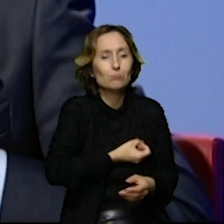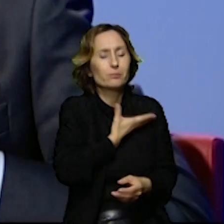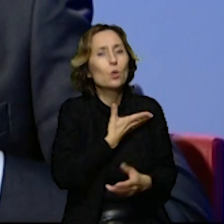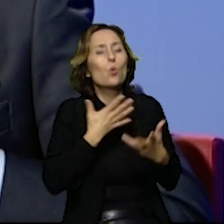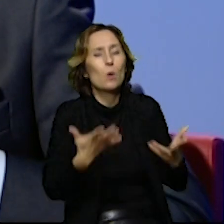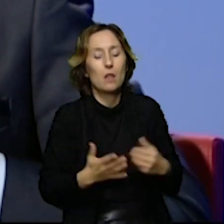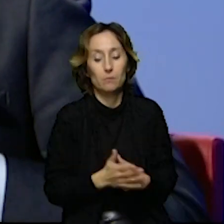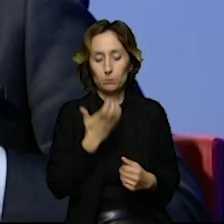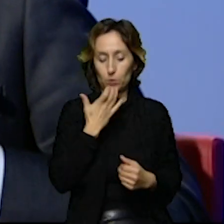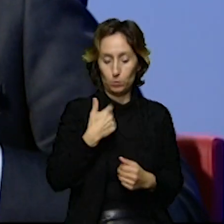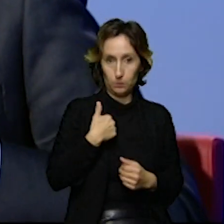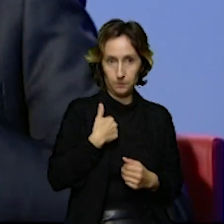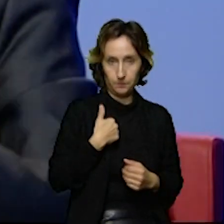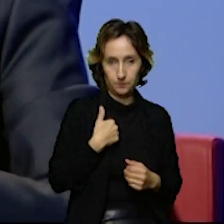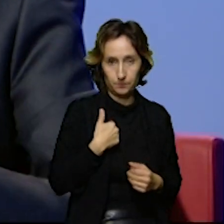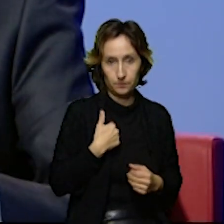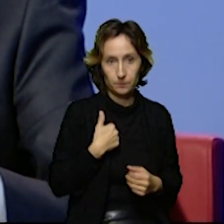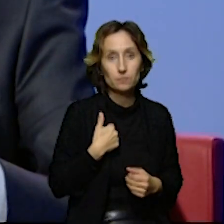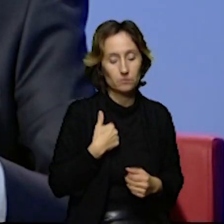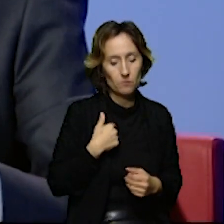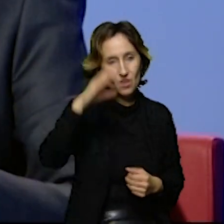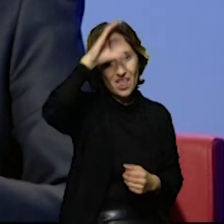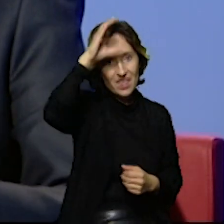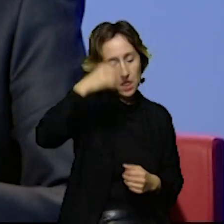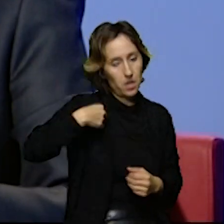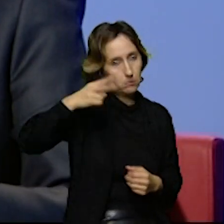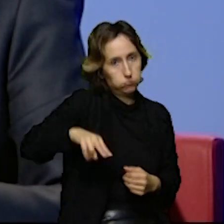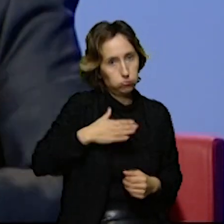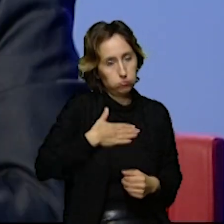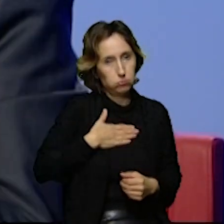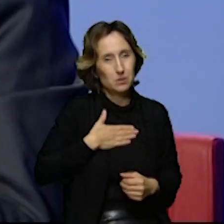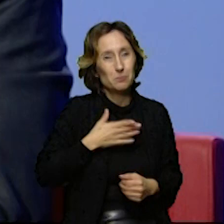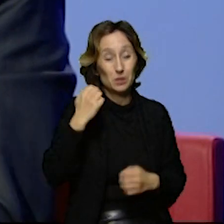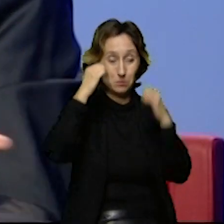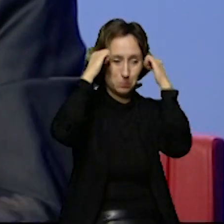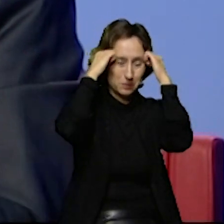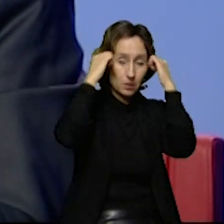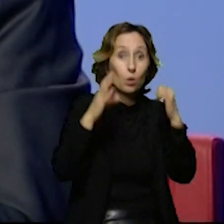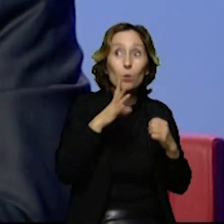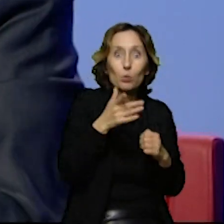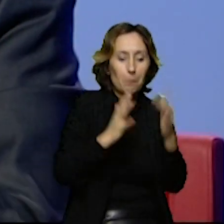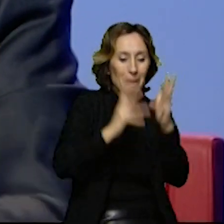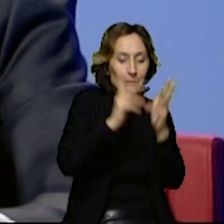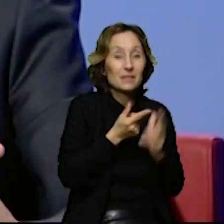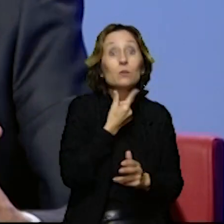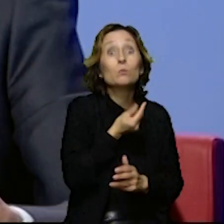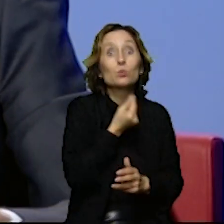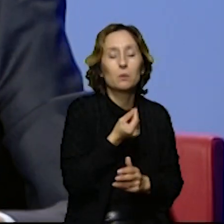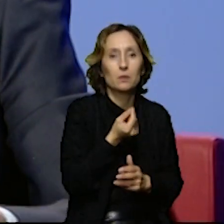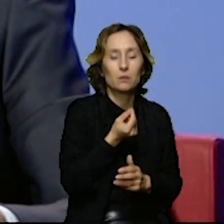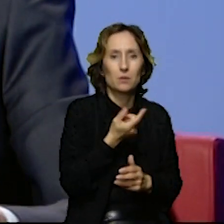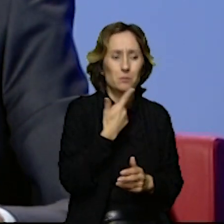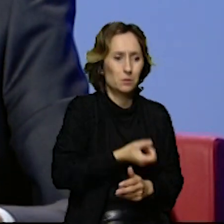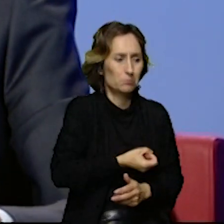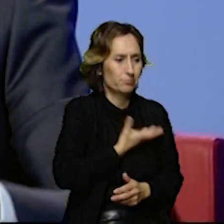Yo, por ejemplo, soy de ciencias, pero yo estudié ciencias porque me gustaban las matemáticas, pero no tenía una